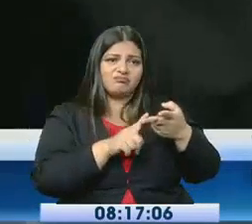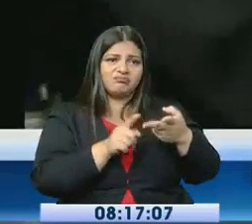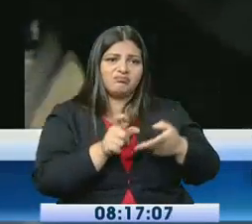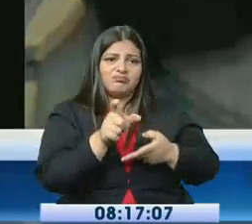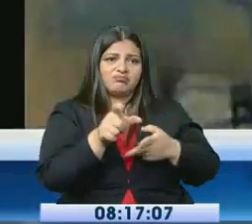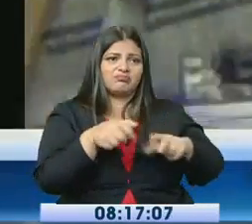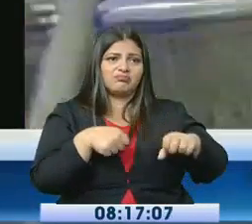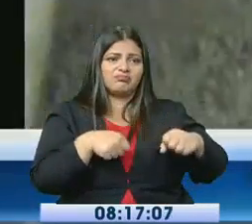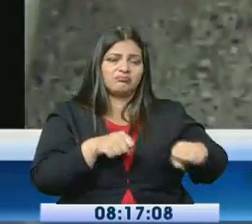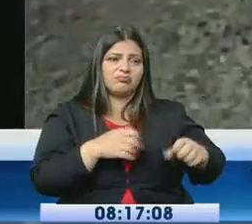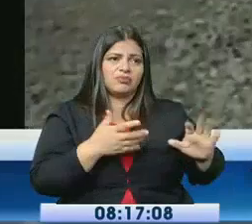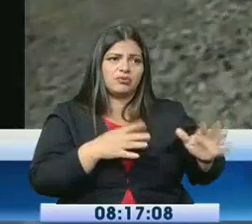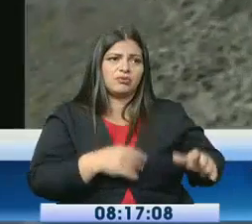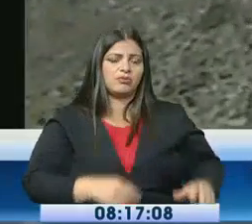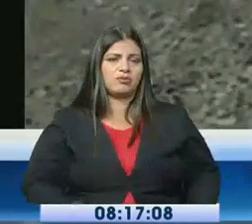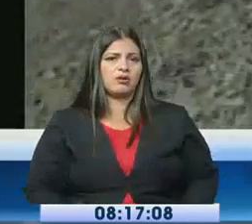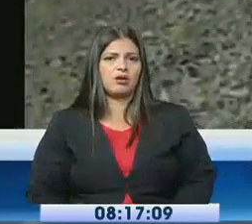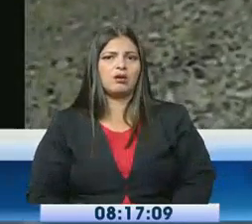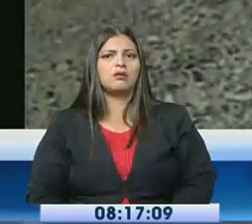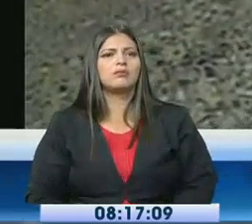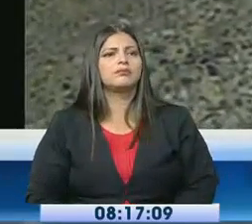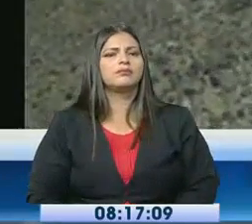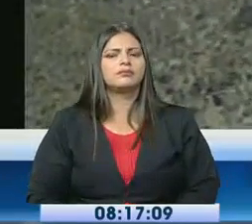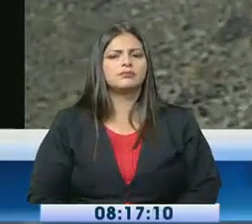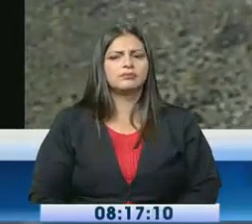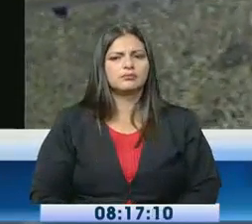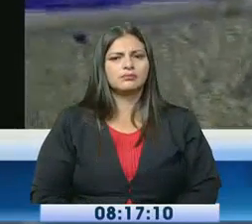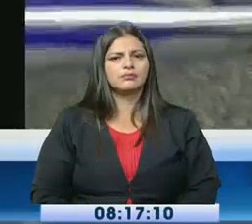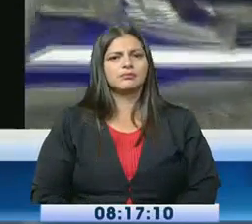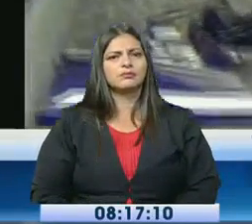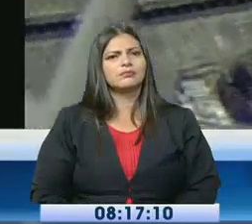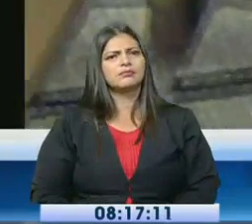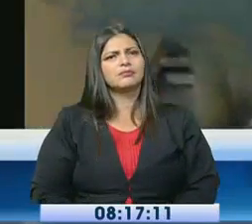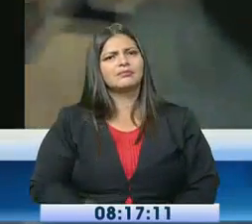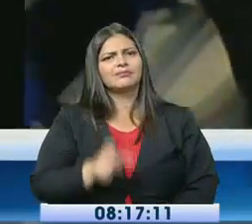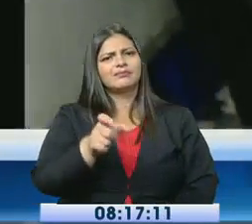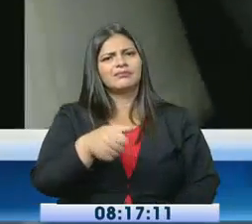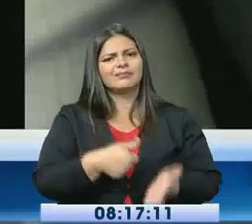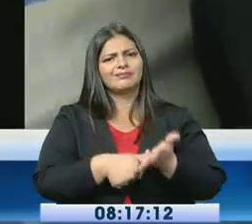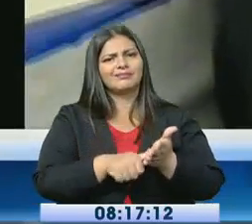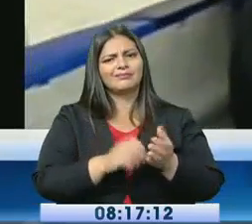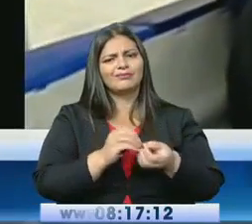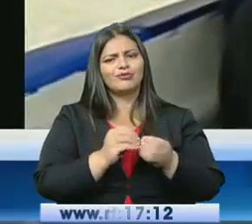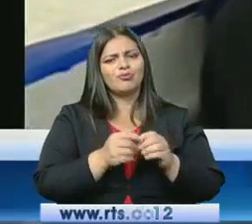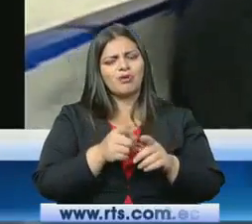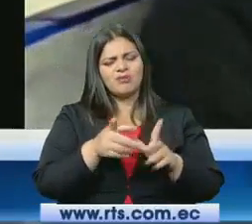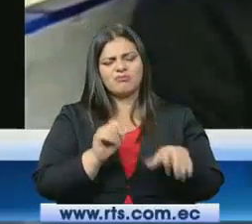con el número de cédula también se puede ver. Oh, ya. ¿Qué